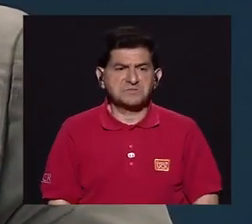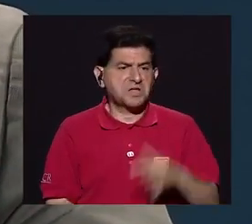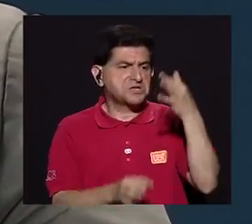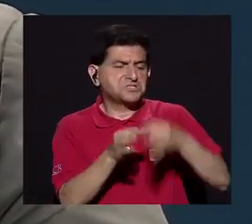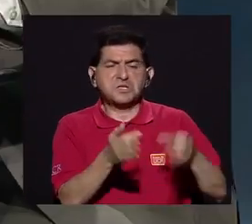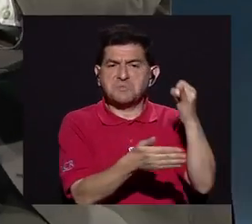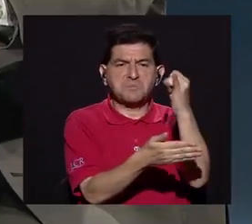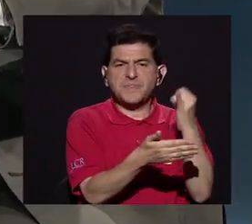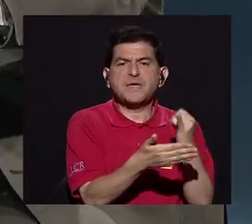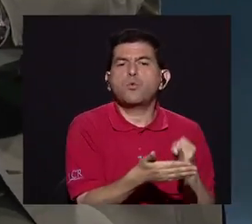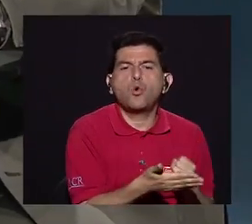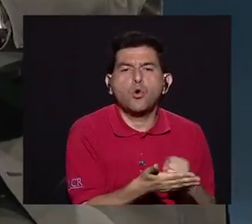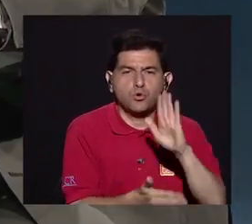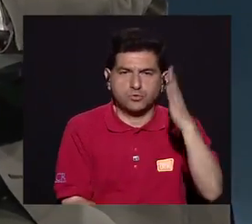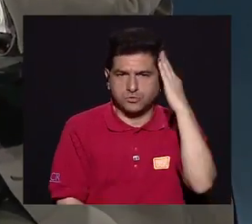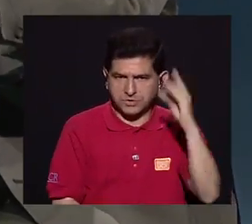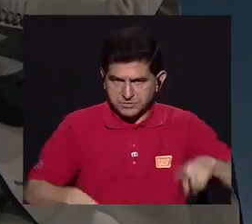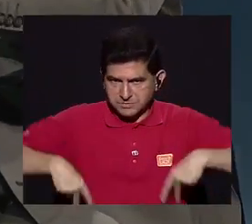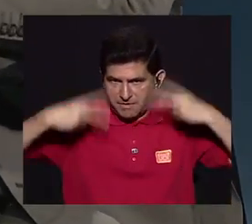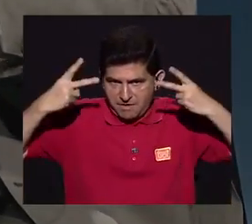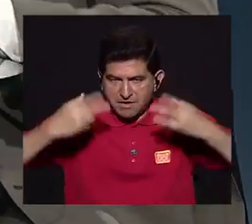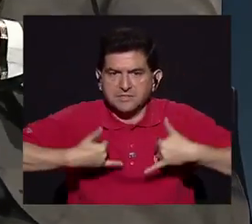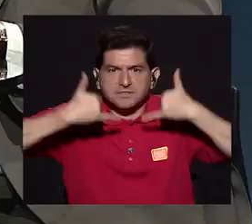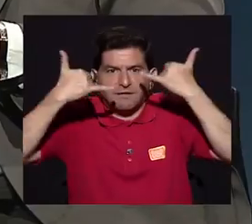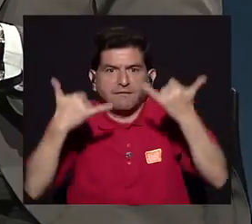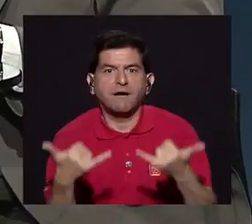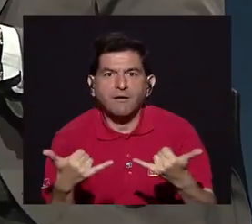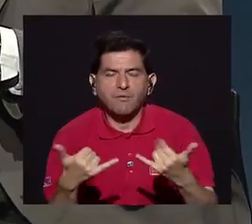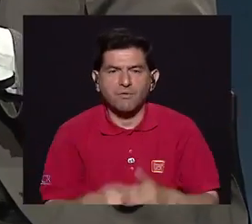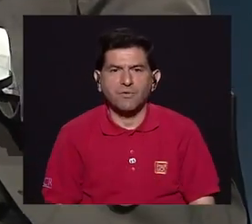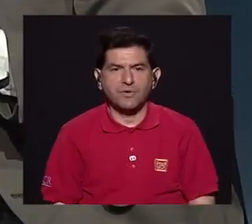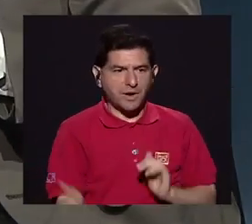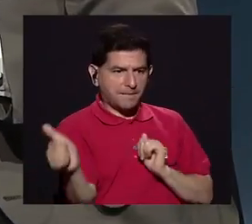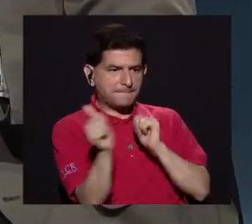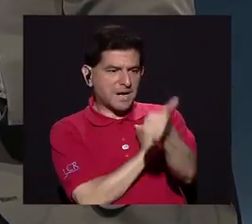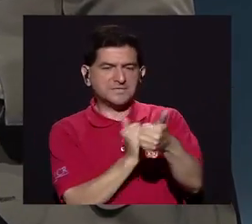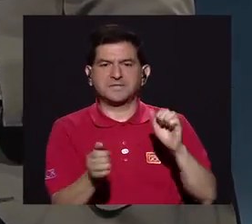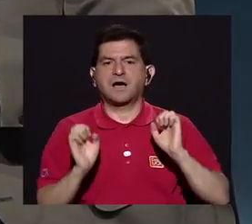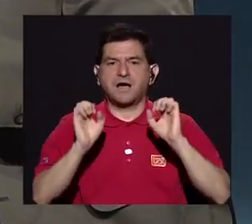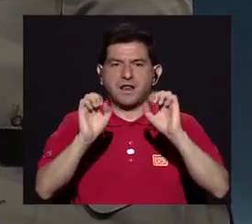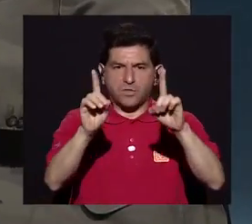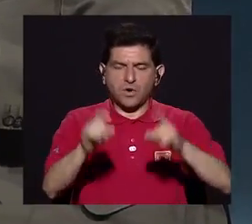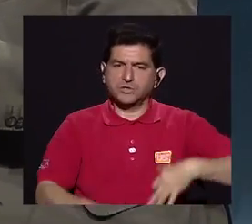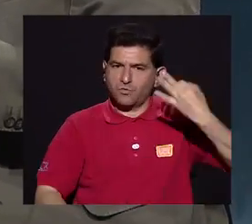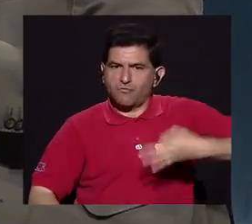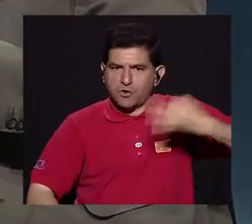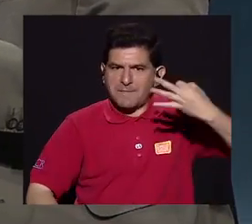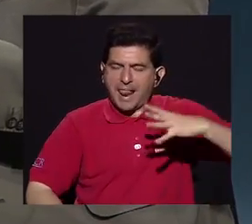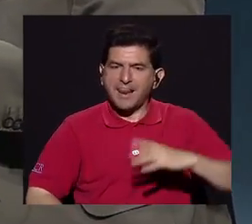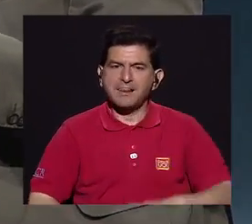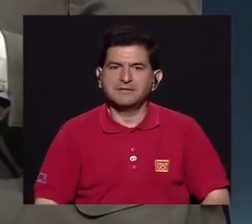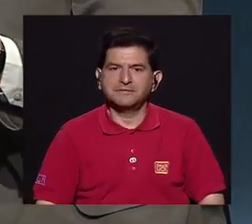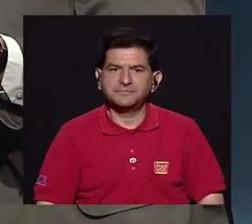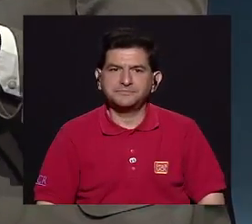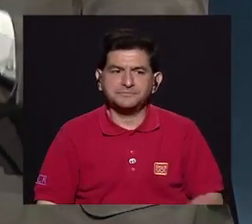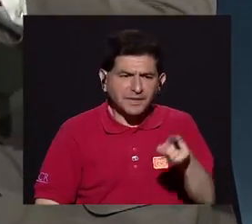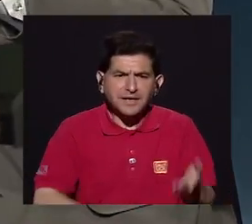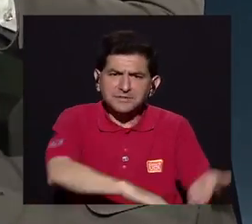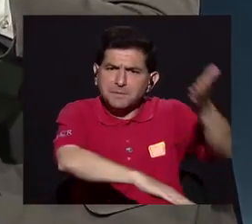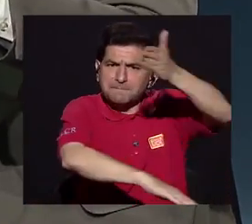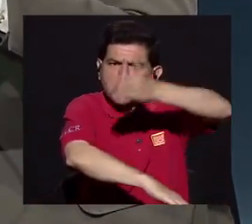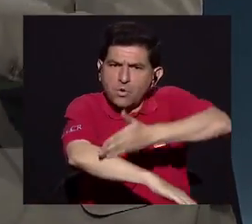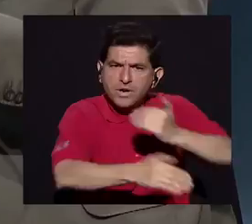simple dibujo, en tu experiencia de vida, que te han llevado a trascender en la educación formal. Ese